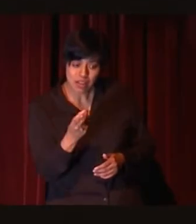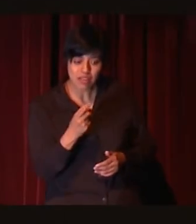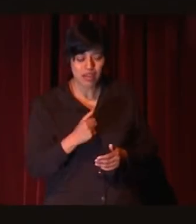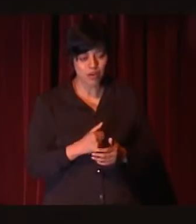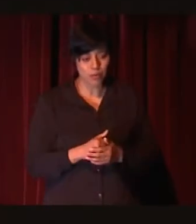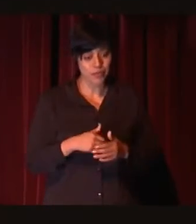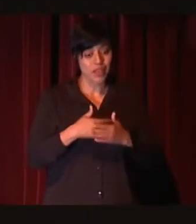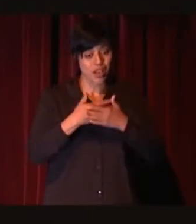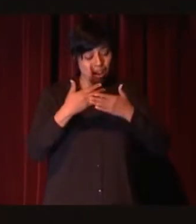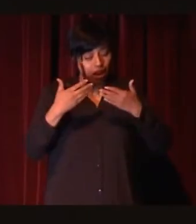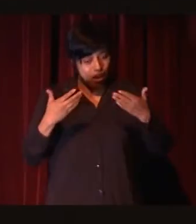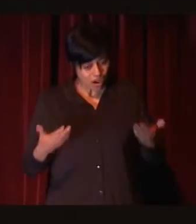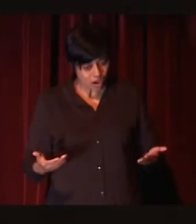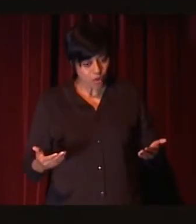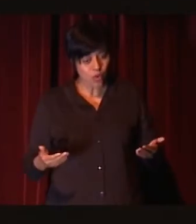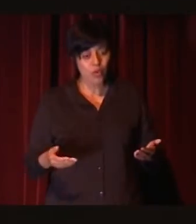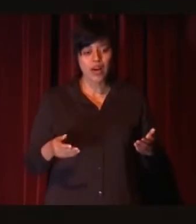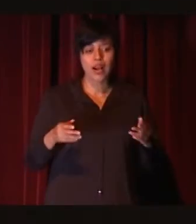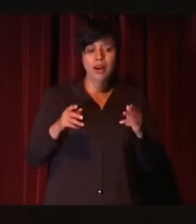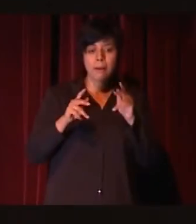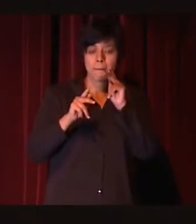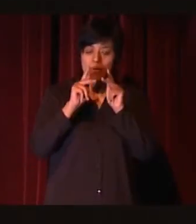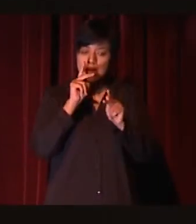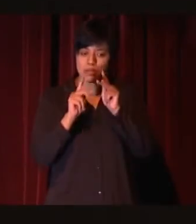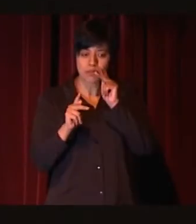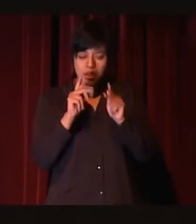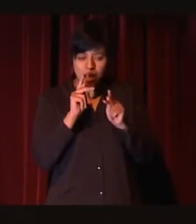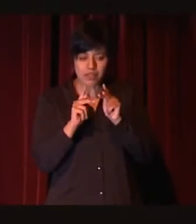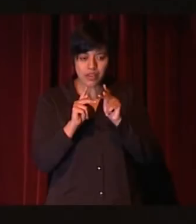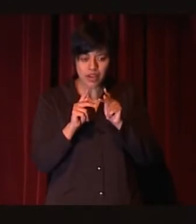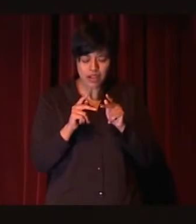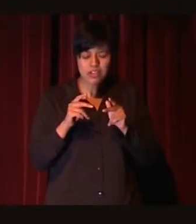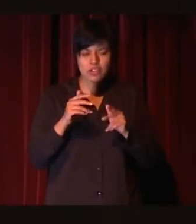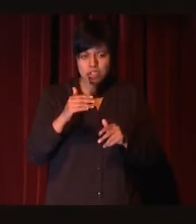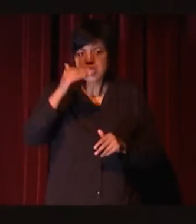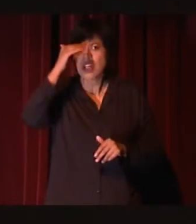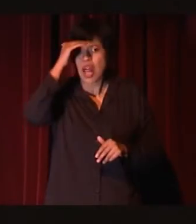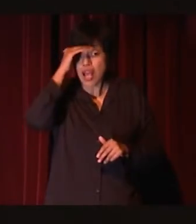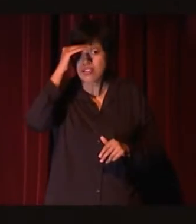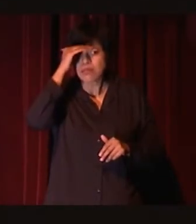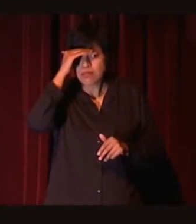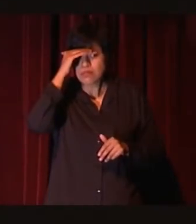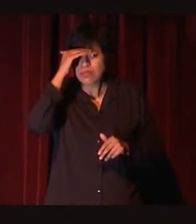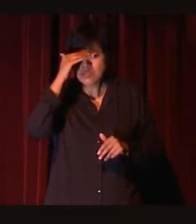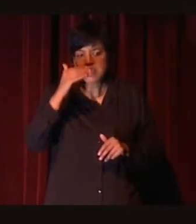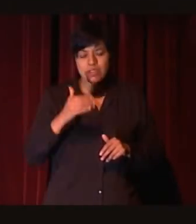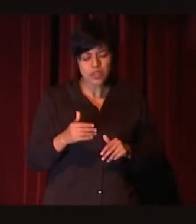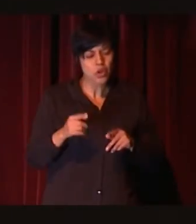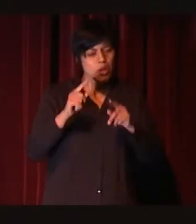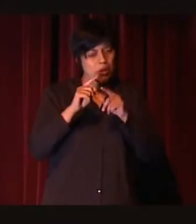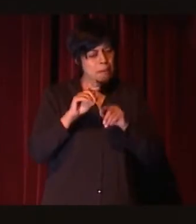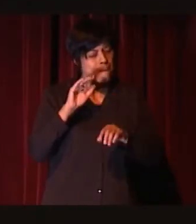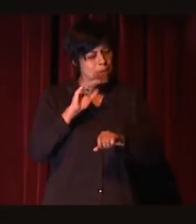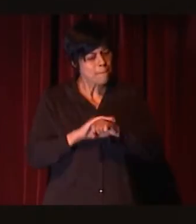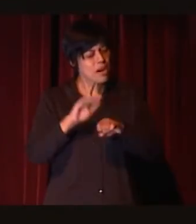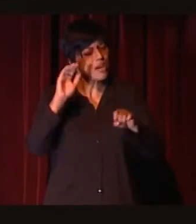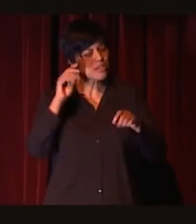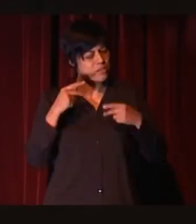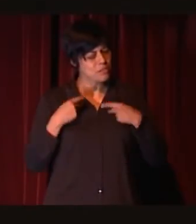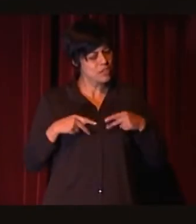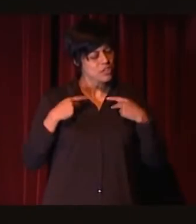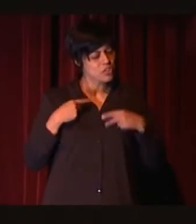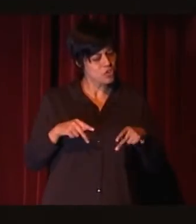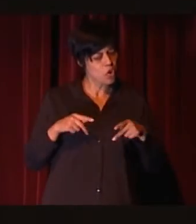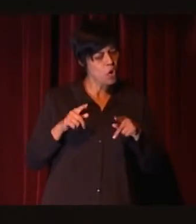conversaciones muchísimo más abiertas más sensibles y con personas muchísimo más diversas que tienen la confianza de